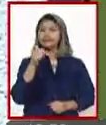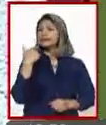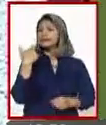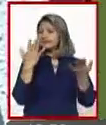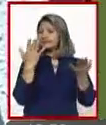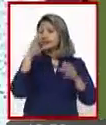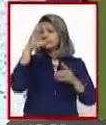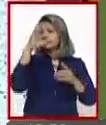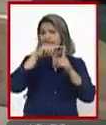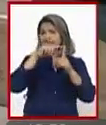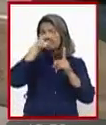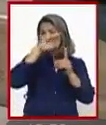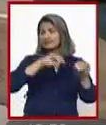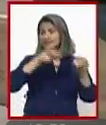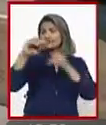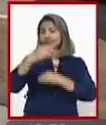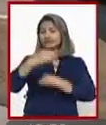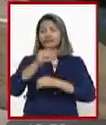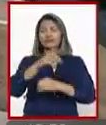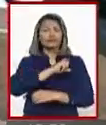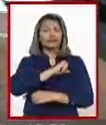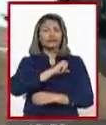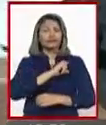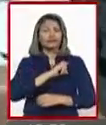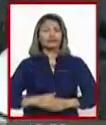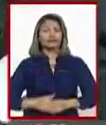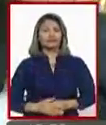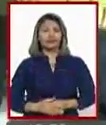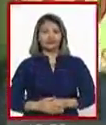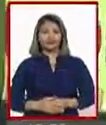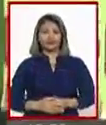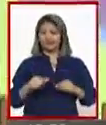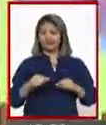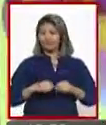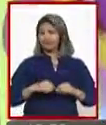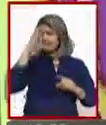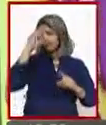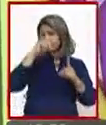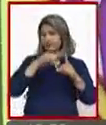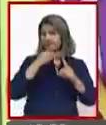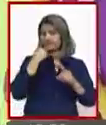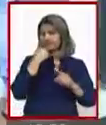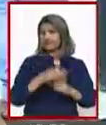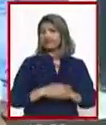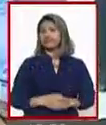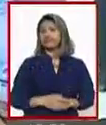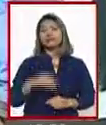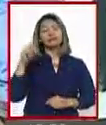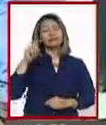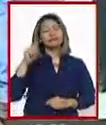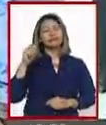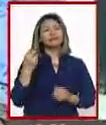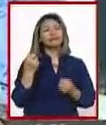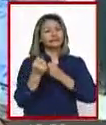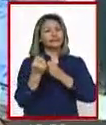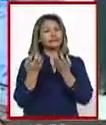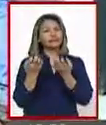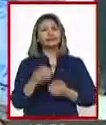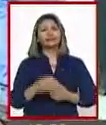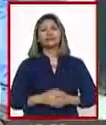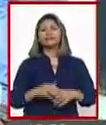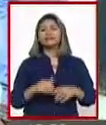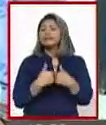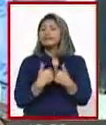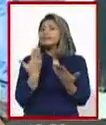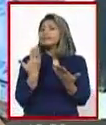procedió a trasladarlo al acusado a las oficinas de la Fuerza Especial de Lucha contra el Crimen, mientras que el acusado indicó que lo hizo por necesidad. Acabo de